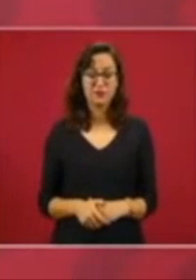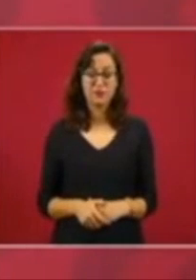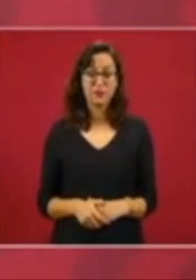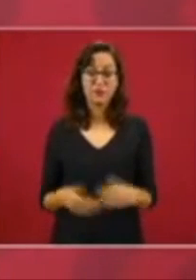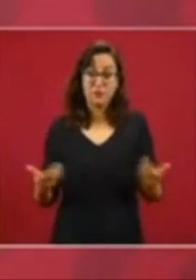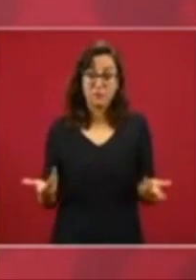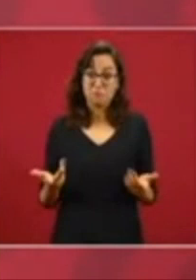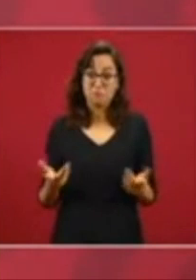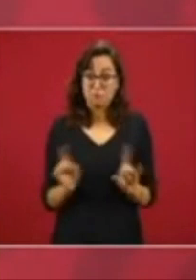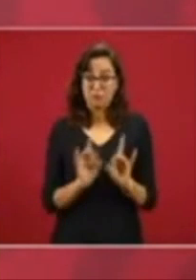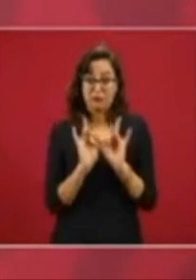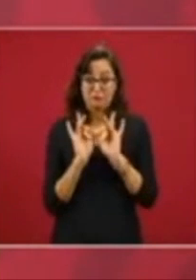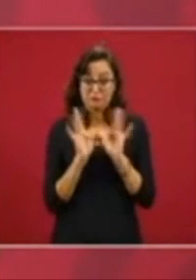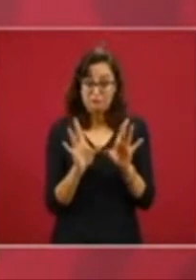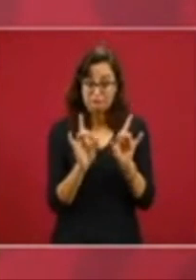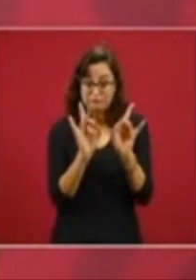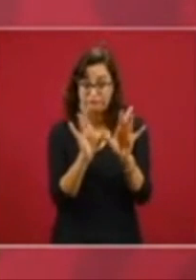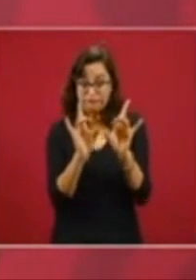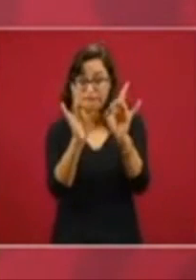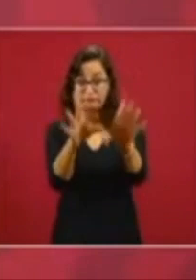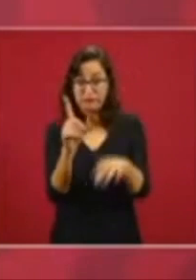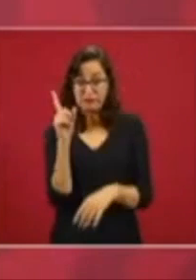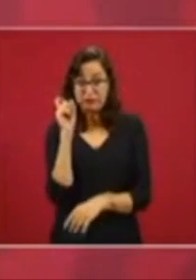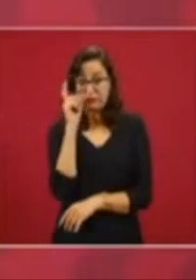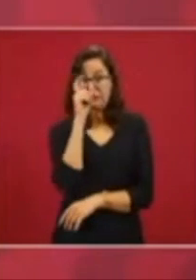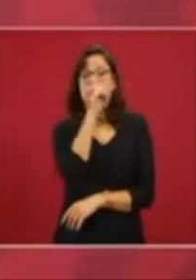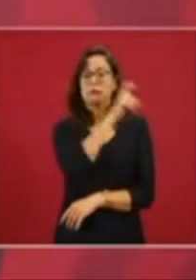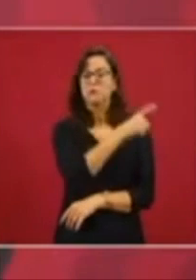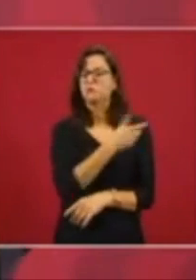Difícil se resuelve,